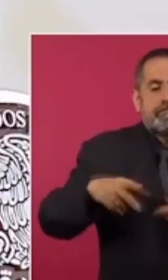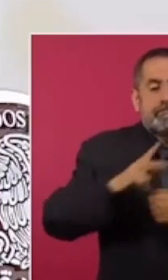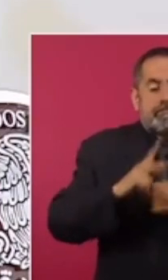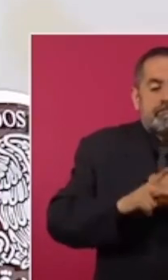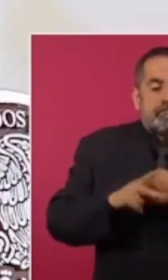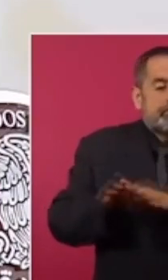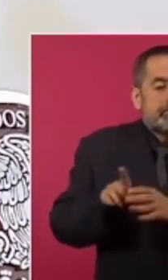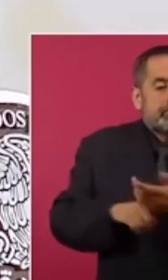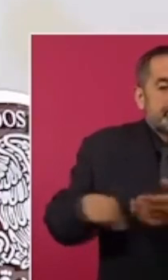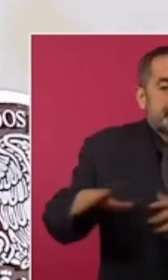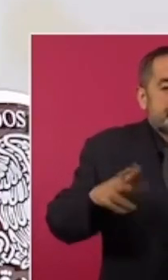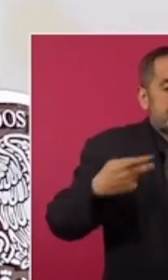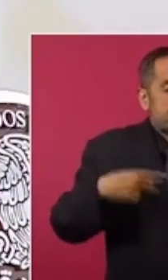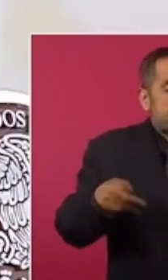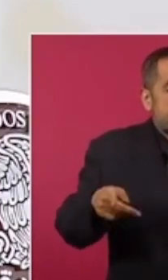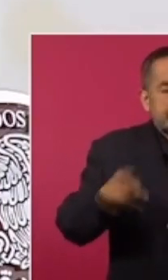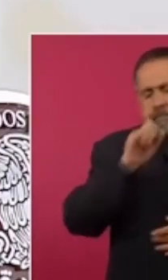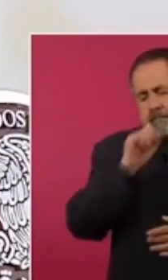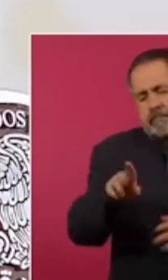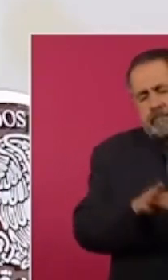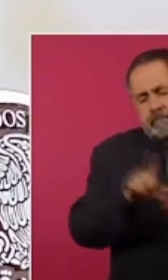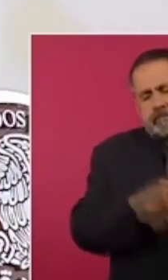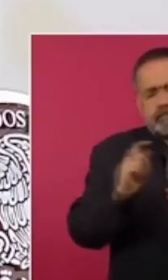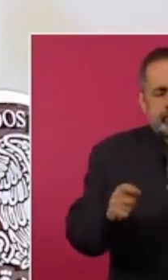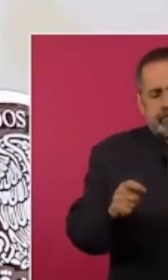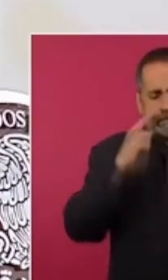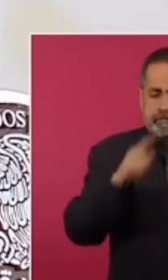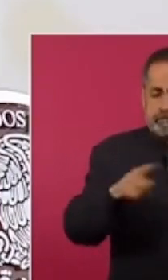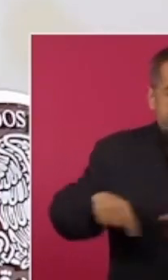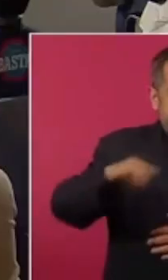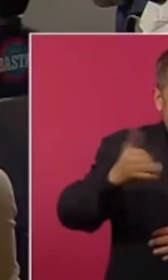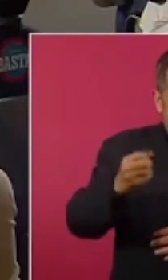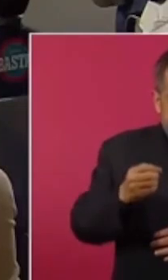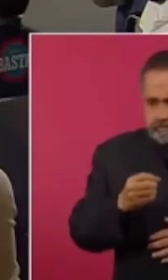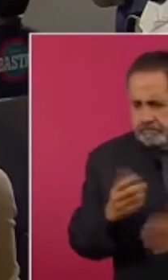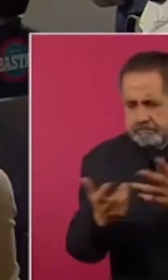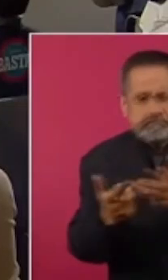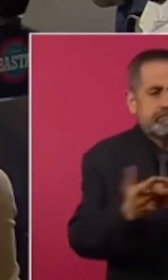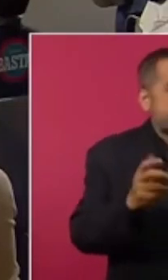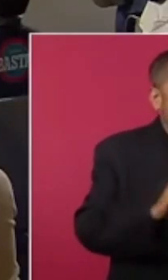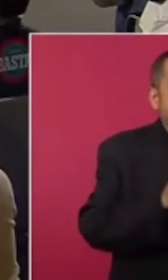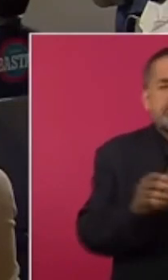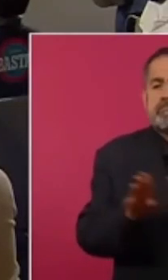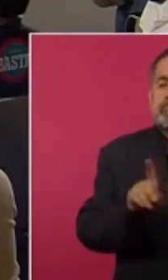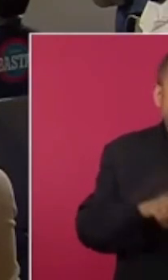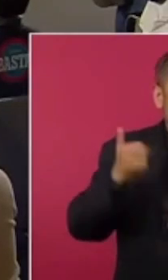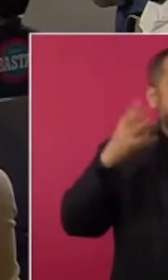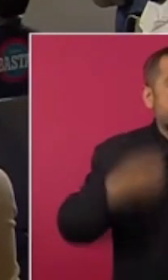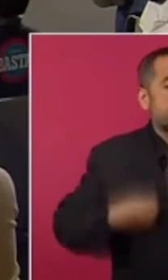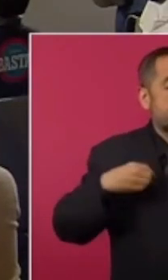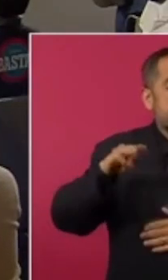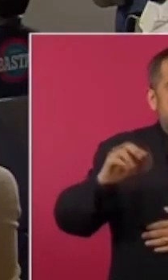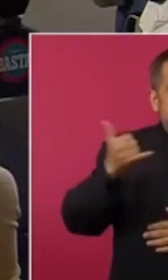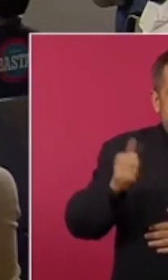país y también da cuenta de la enorme capacidad de adaptación de los antiguos mayas para